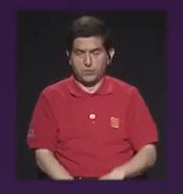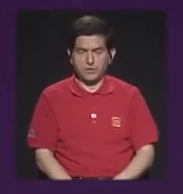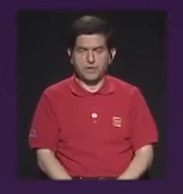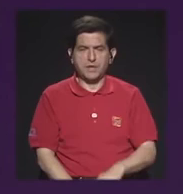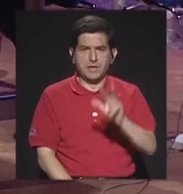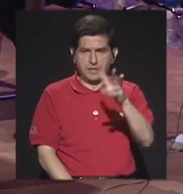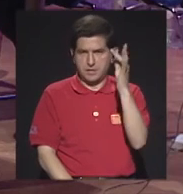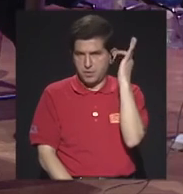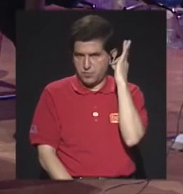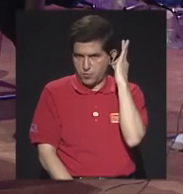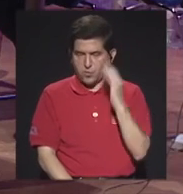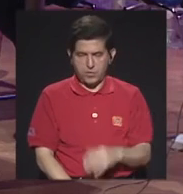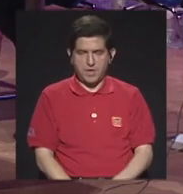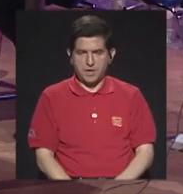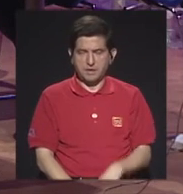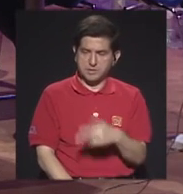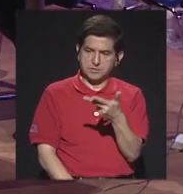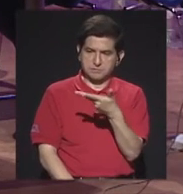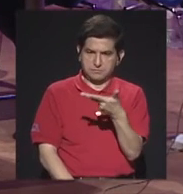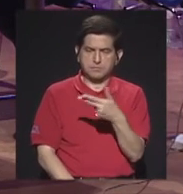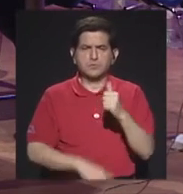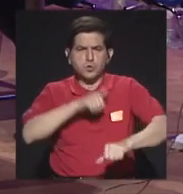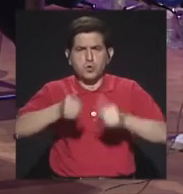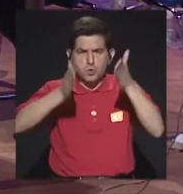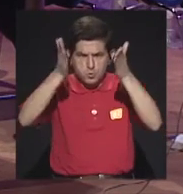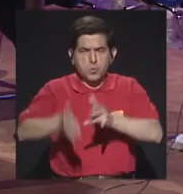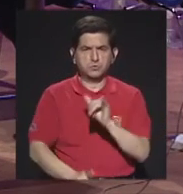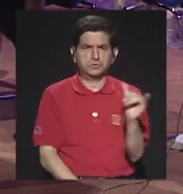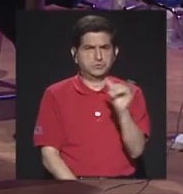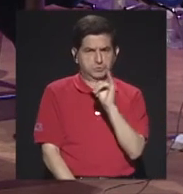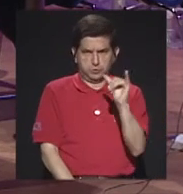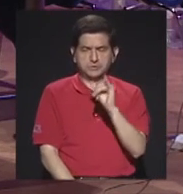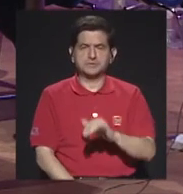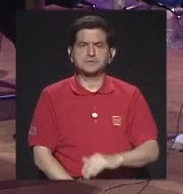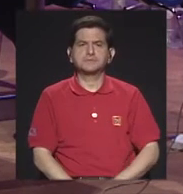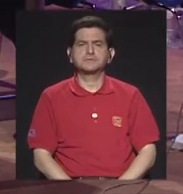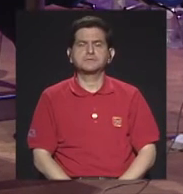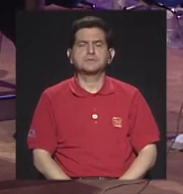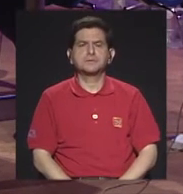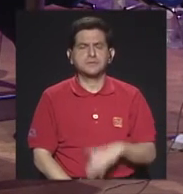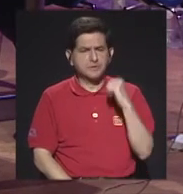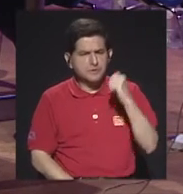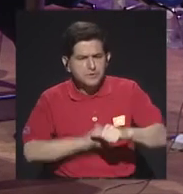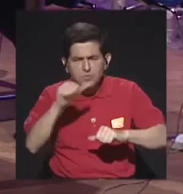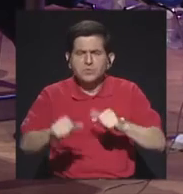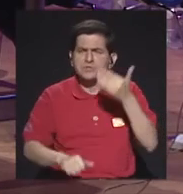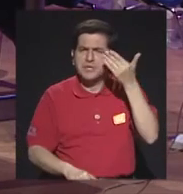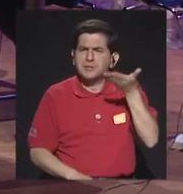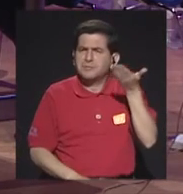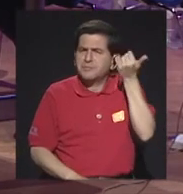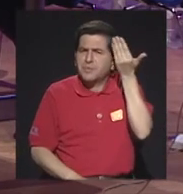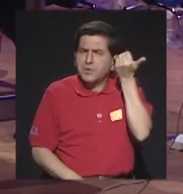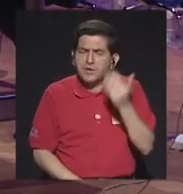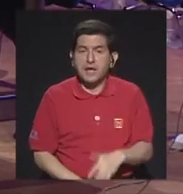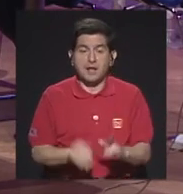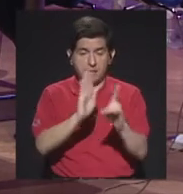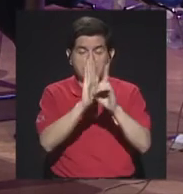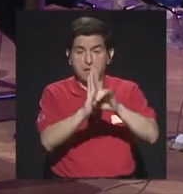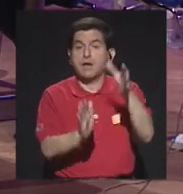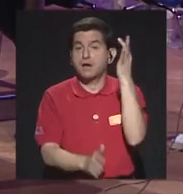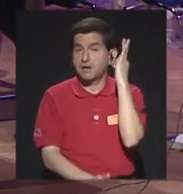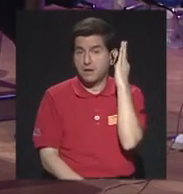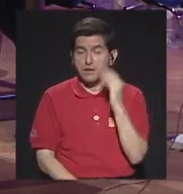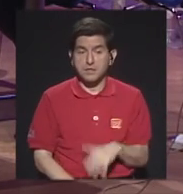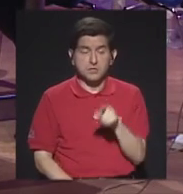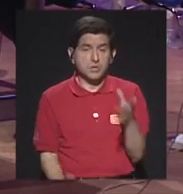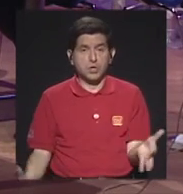Me acompañan tres mujeres de luchadoras también por los derechos de las mujeres, que